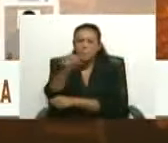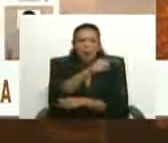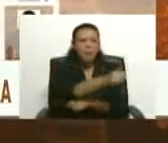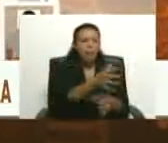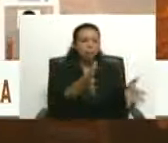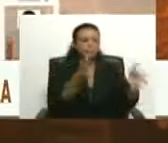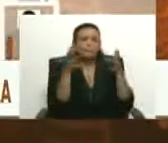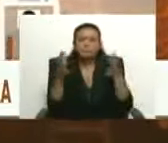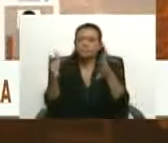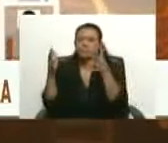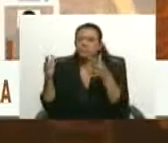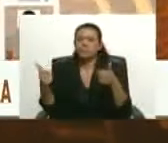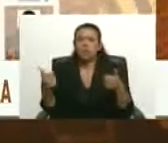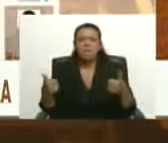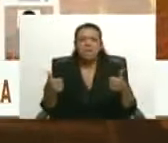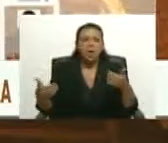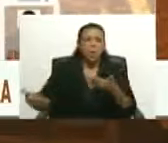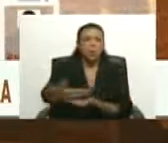Los felicito.